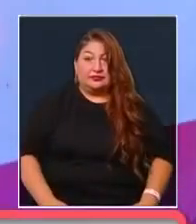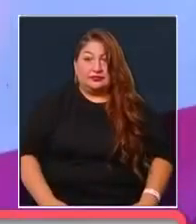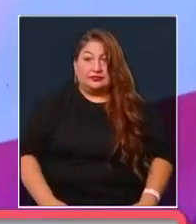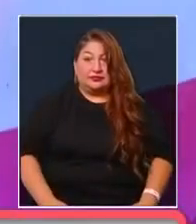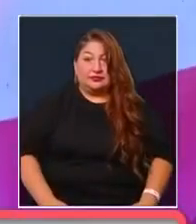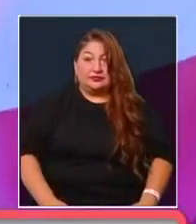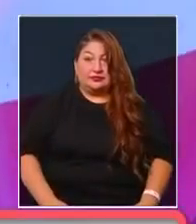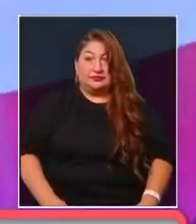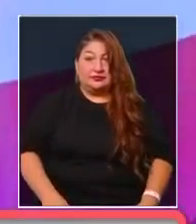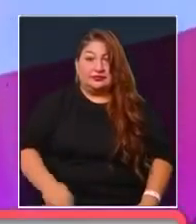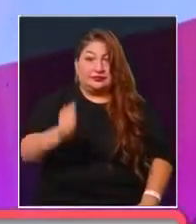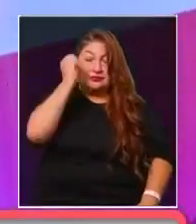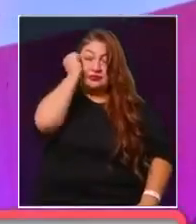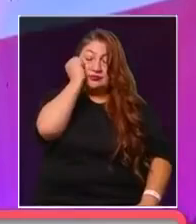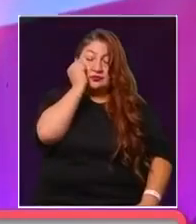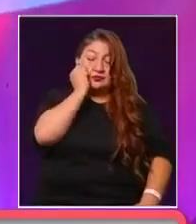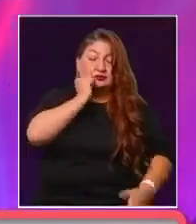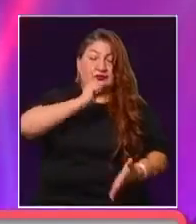yo